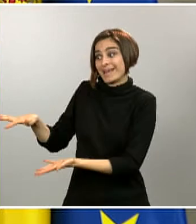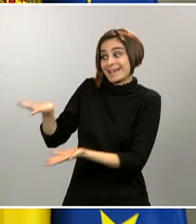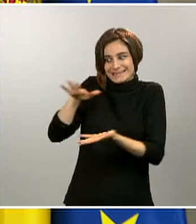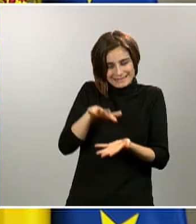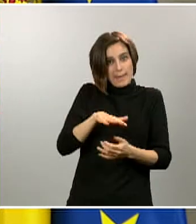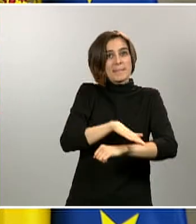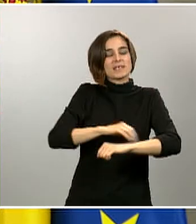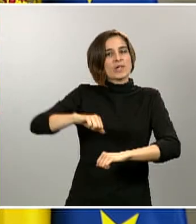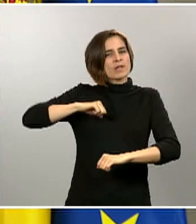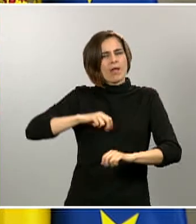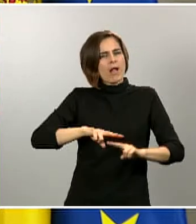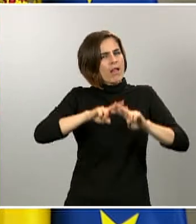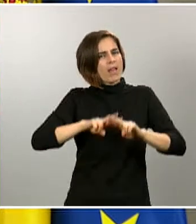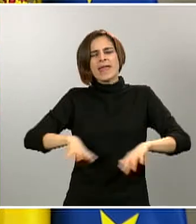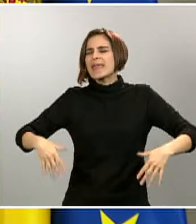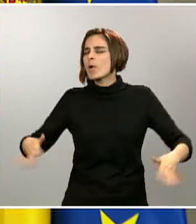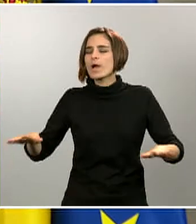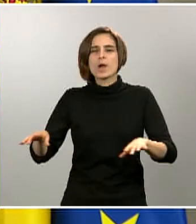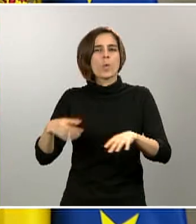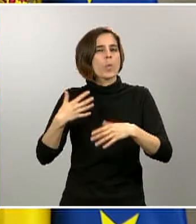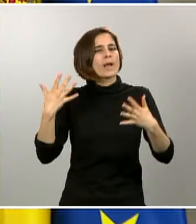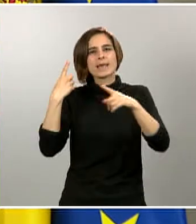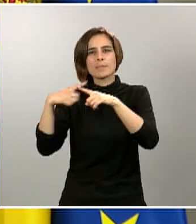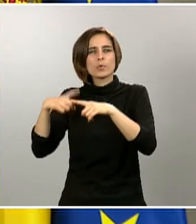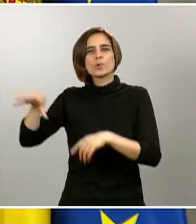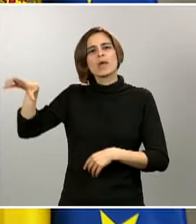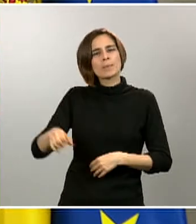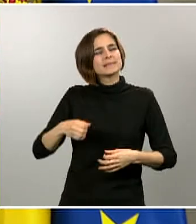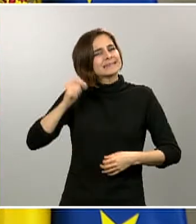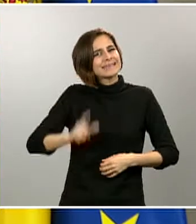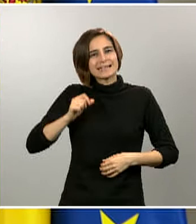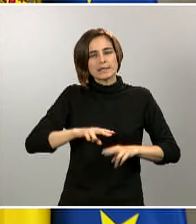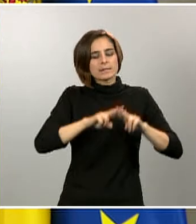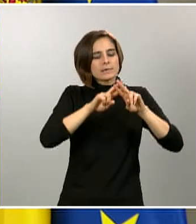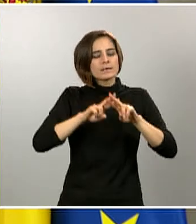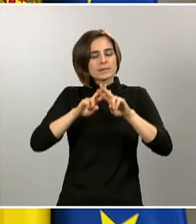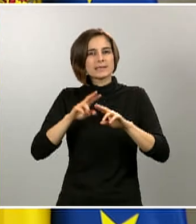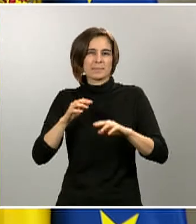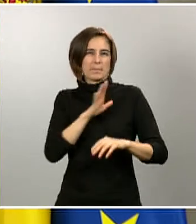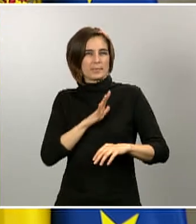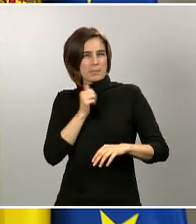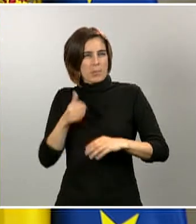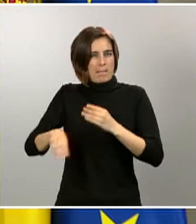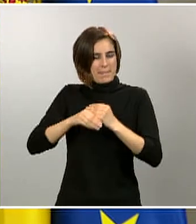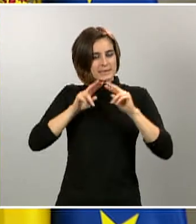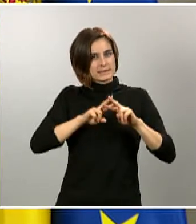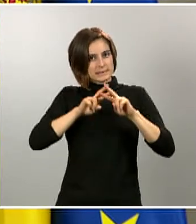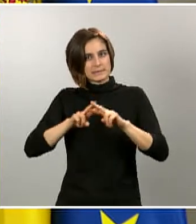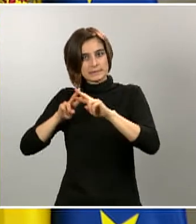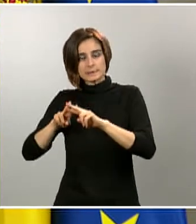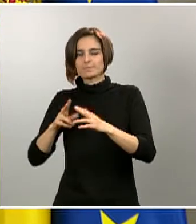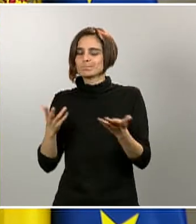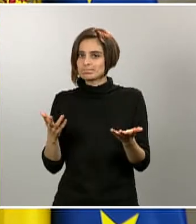los productos que adquirimos en materia de test, una validación adicional de este producto y entendimos que, siendo un producto, insisto,